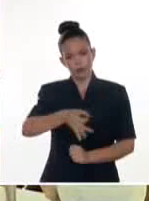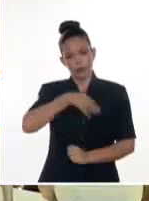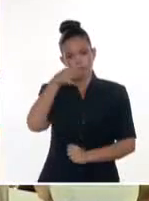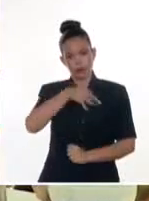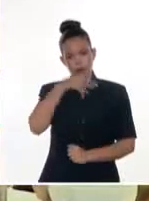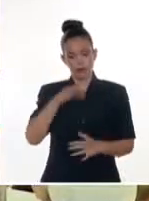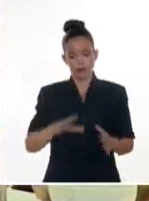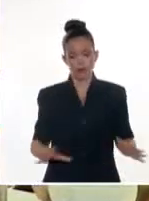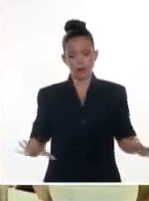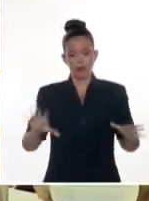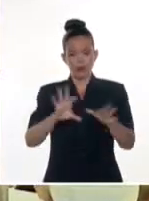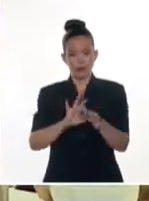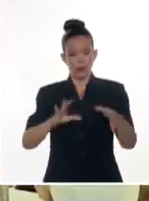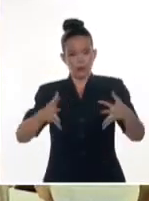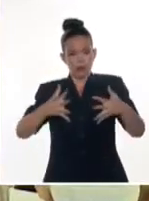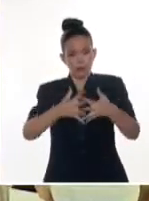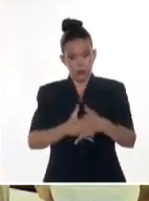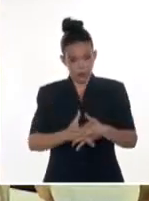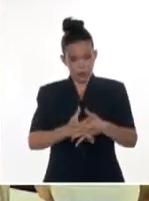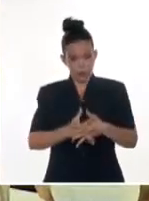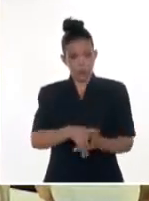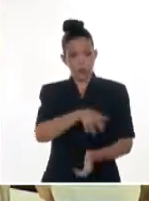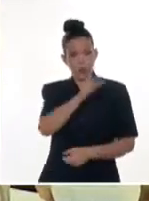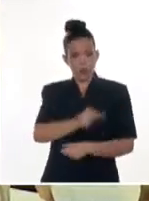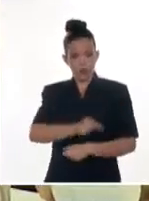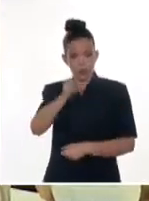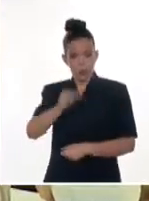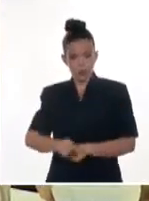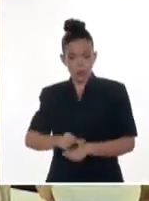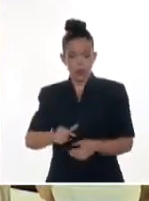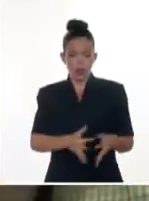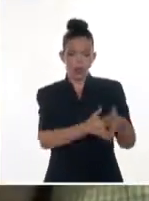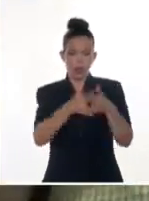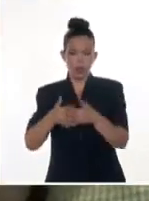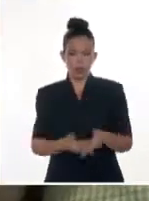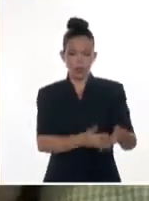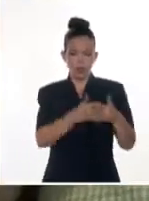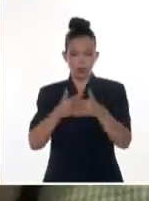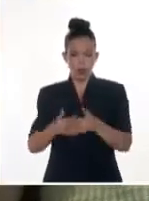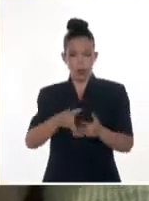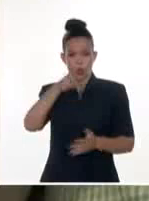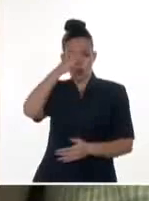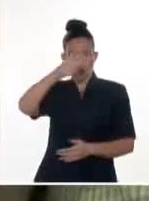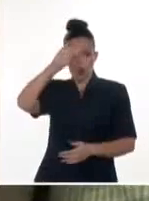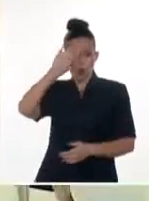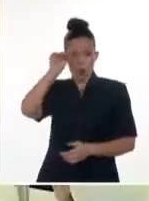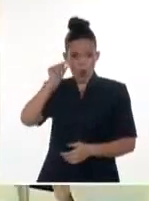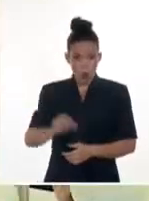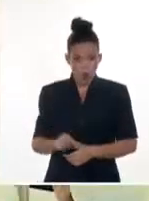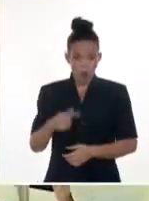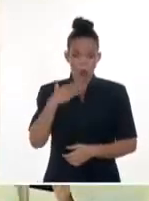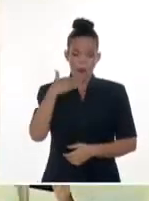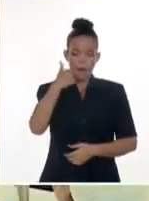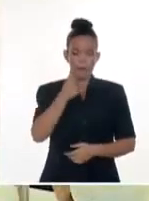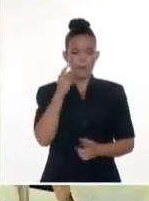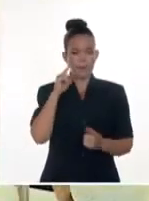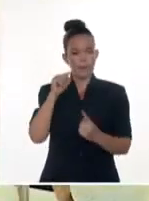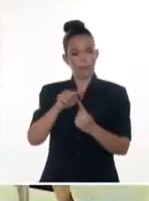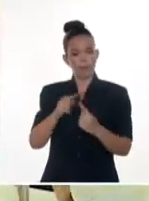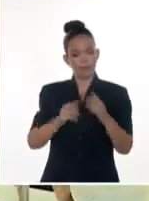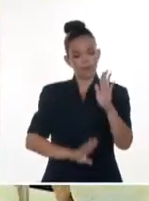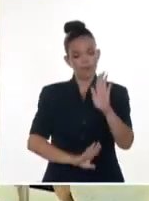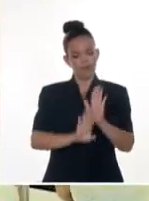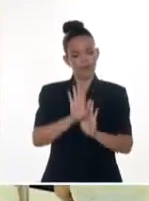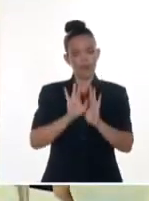los ciudadanos norteamericanos y cubanos es la mejor esperanza para remover los obstáculos políticos. Lo más reciente es